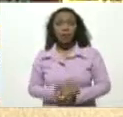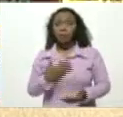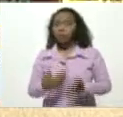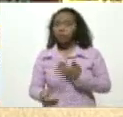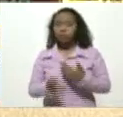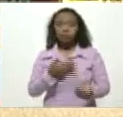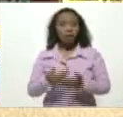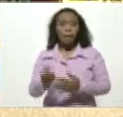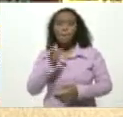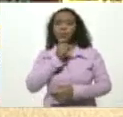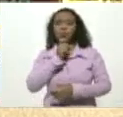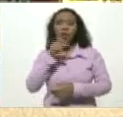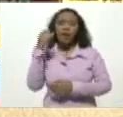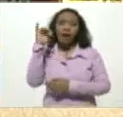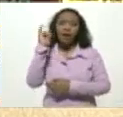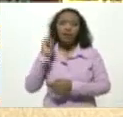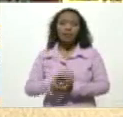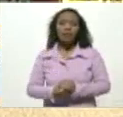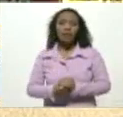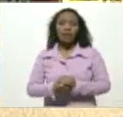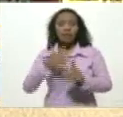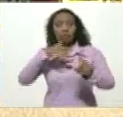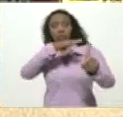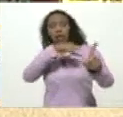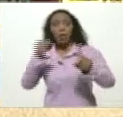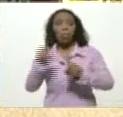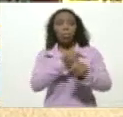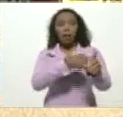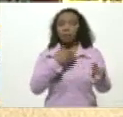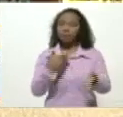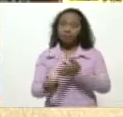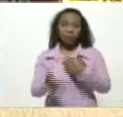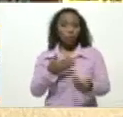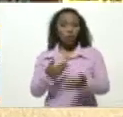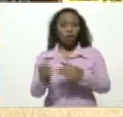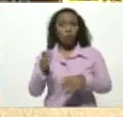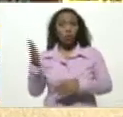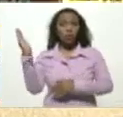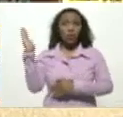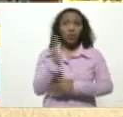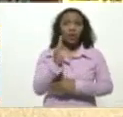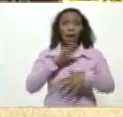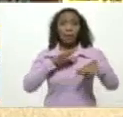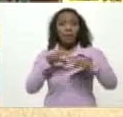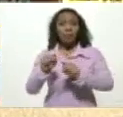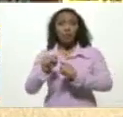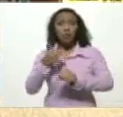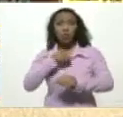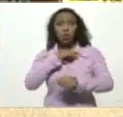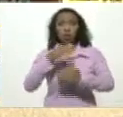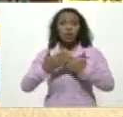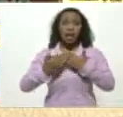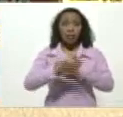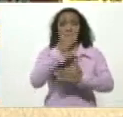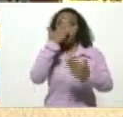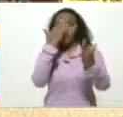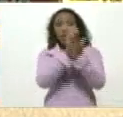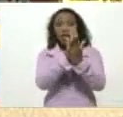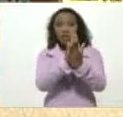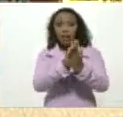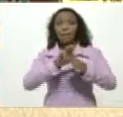las dificultades que haya, las amenazas, los ataques, no importa. Por donde venga el imperialismo, nosotros le saldremos al frente,